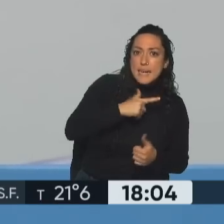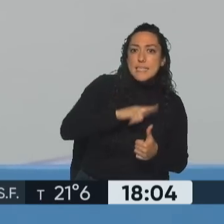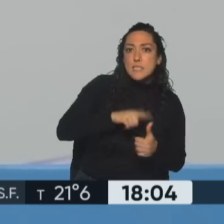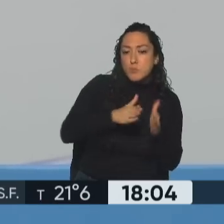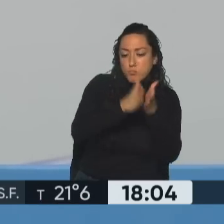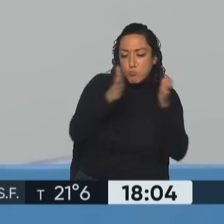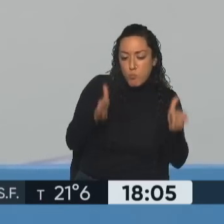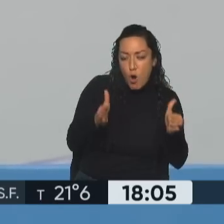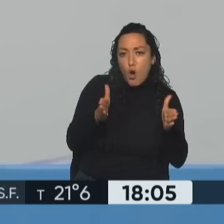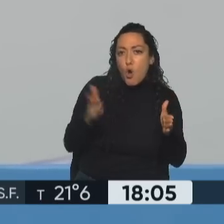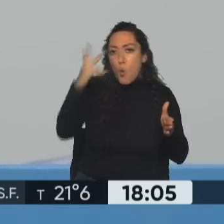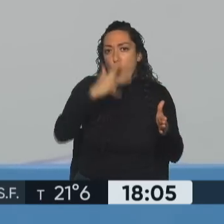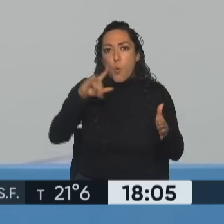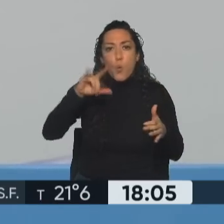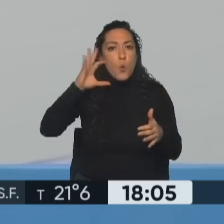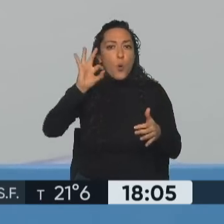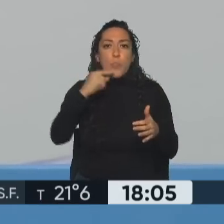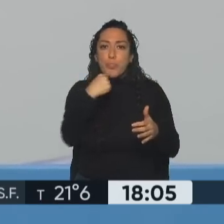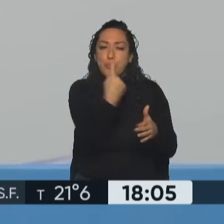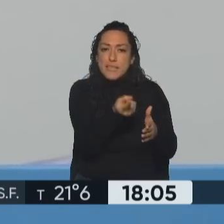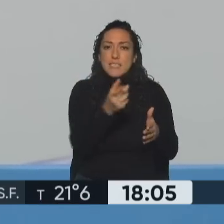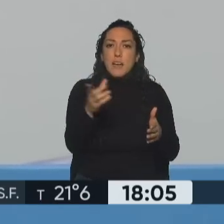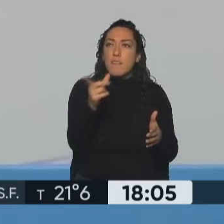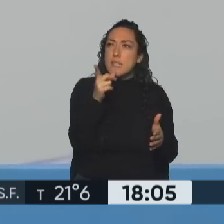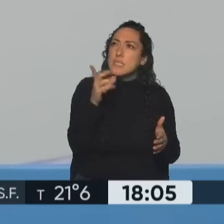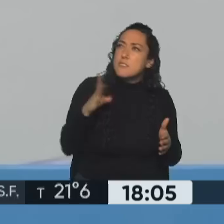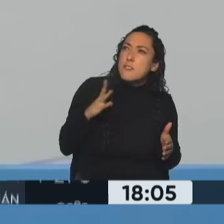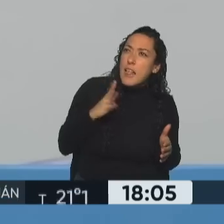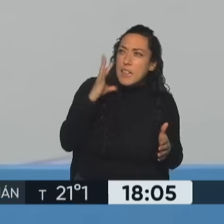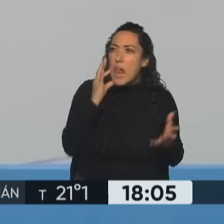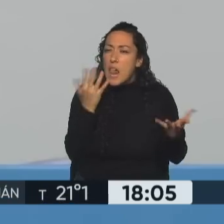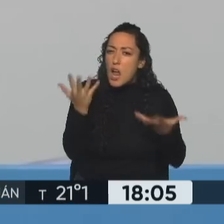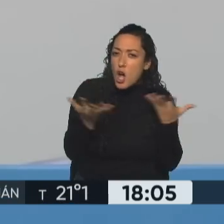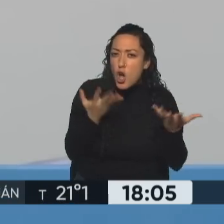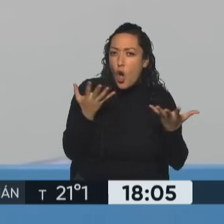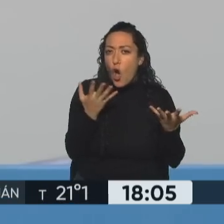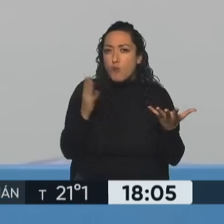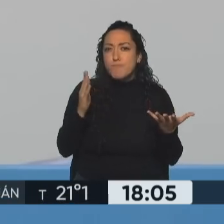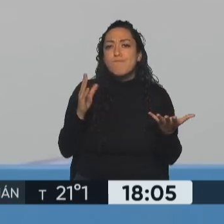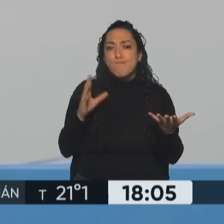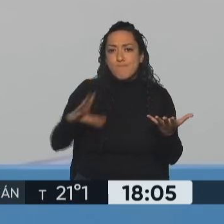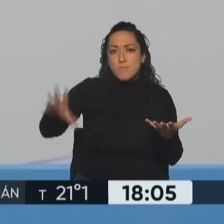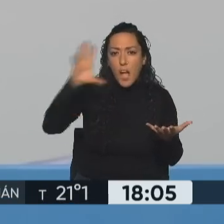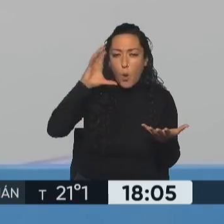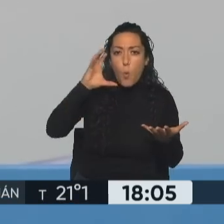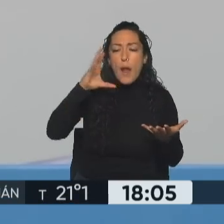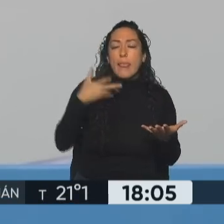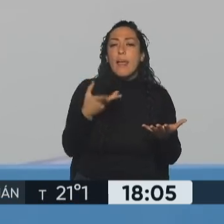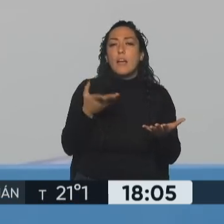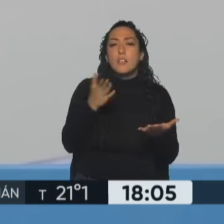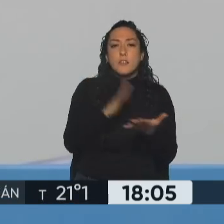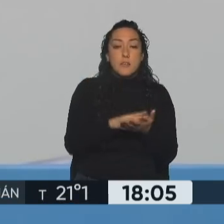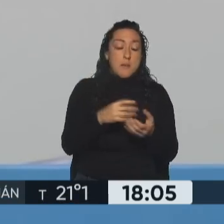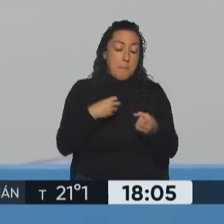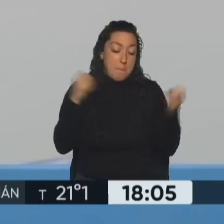Y Hugo que decía que le parecía que le faltaba algo y se acordó de aquella mágica, para mí